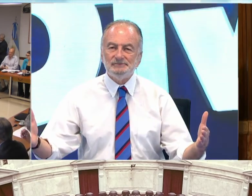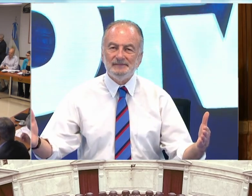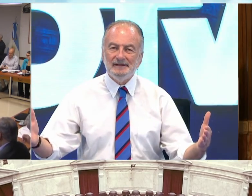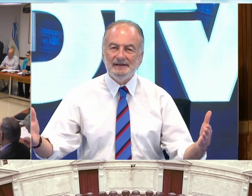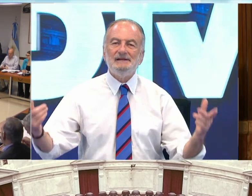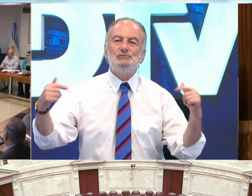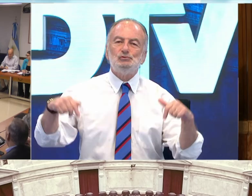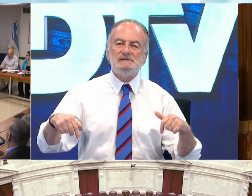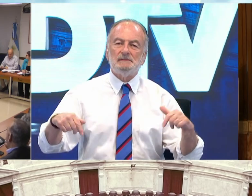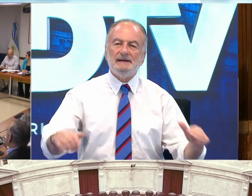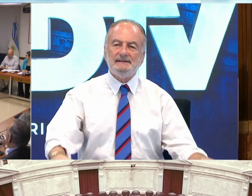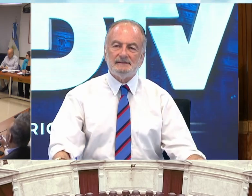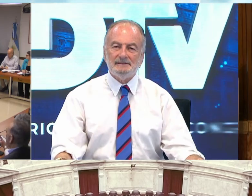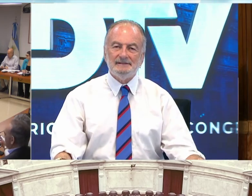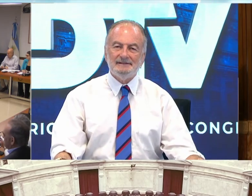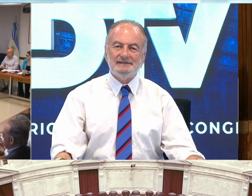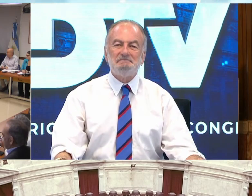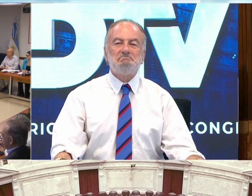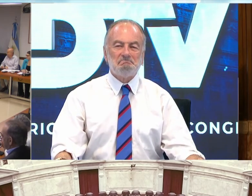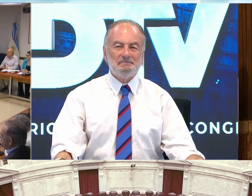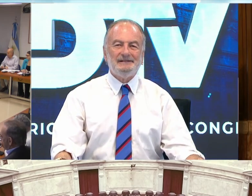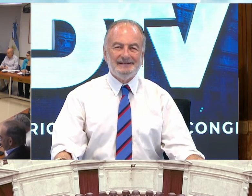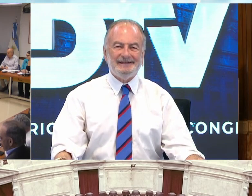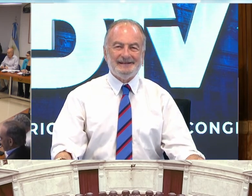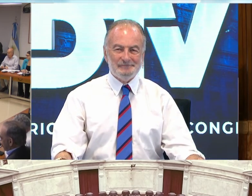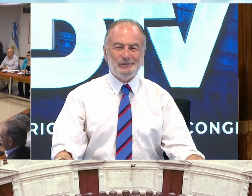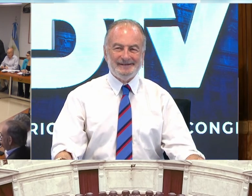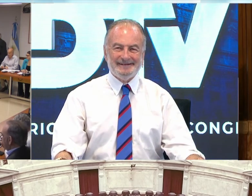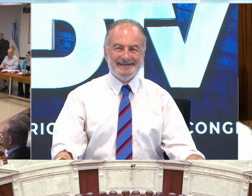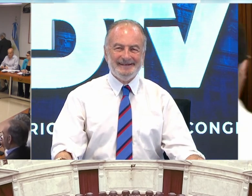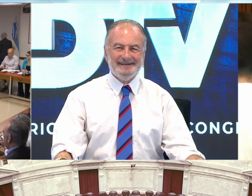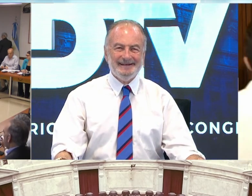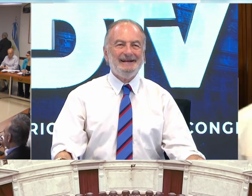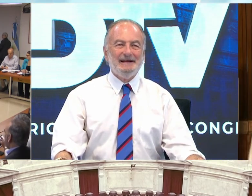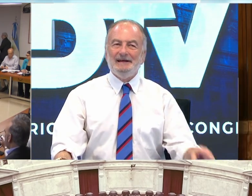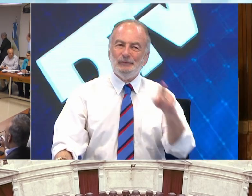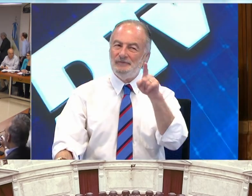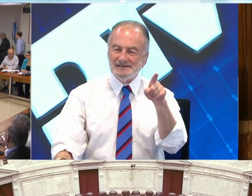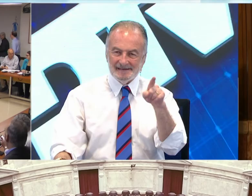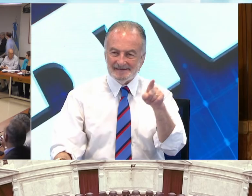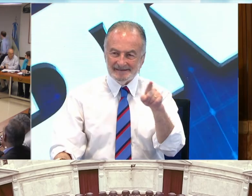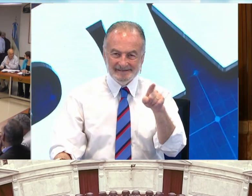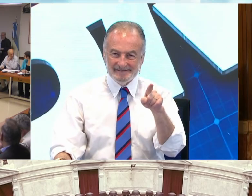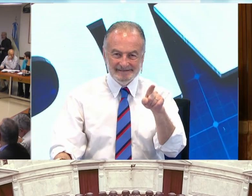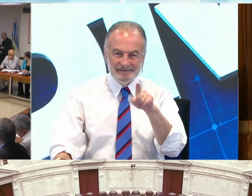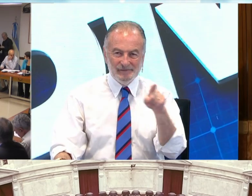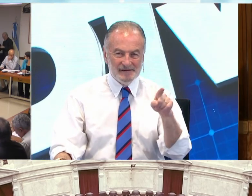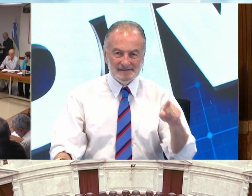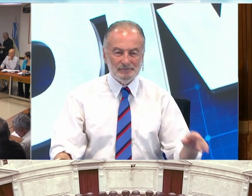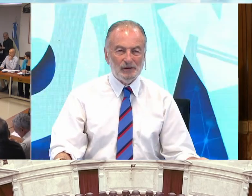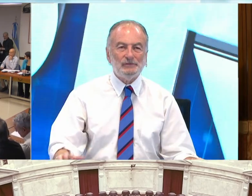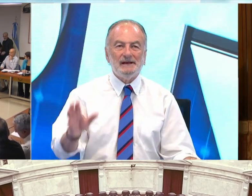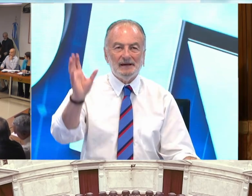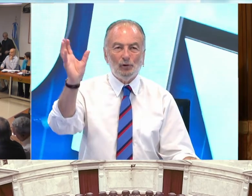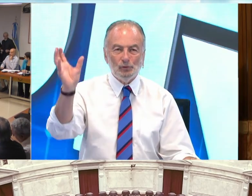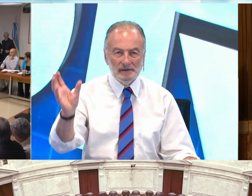eso. Y él es un Switcher Master. El capo. No es fácil hacer esto. No es fácil,